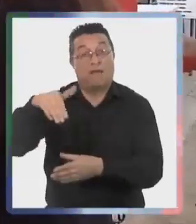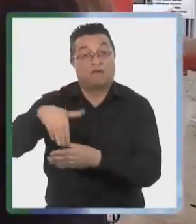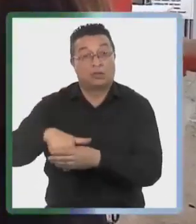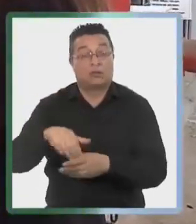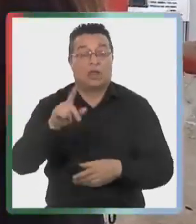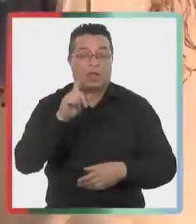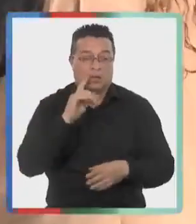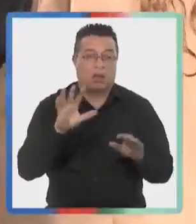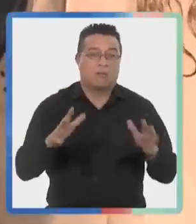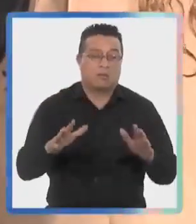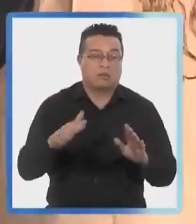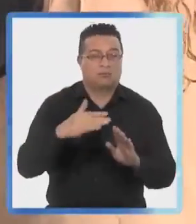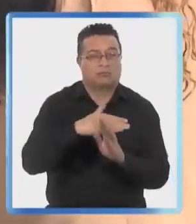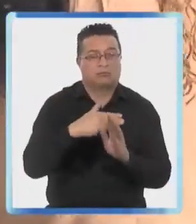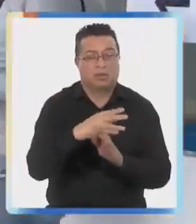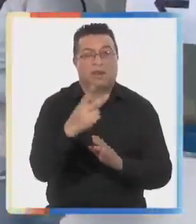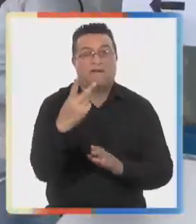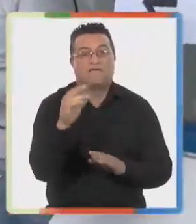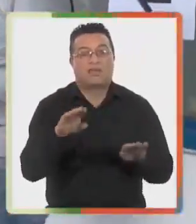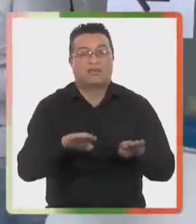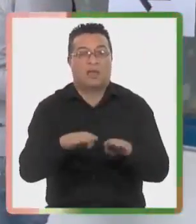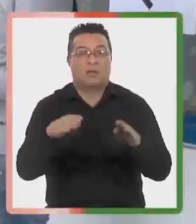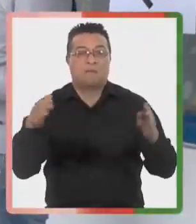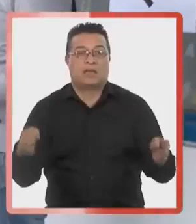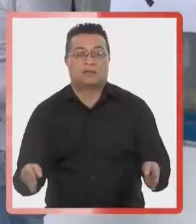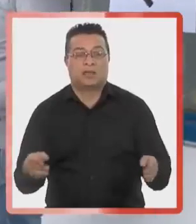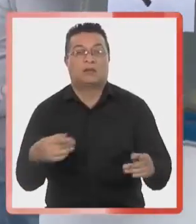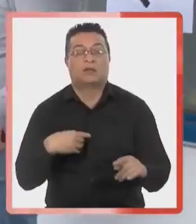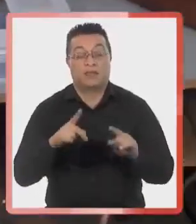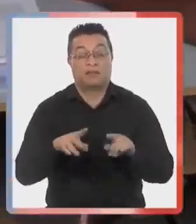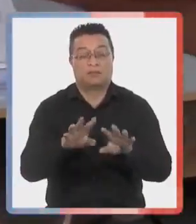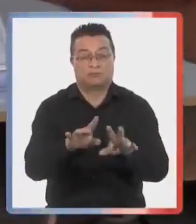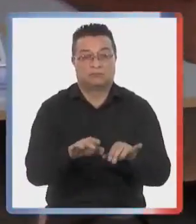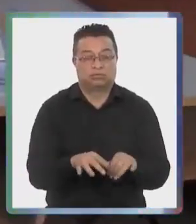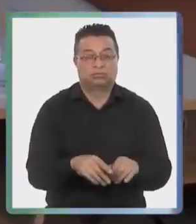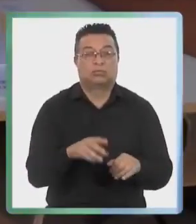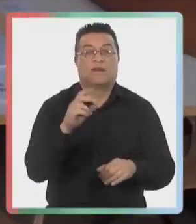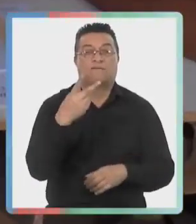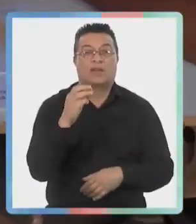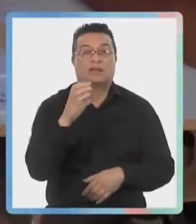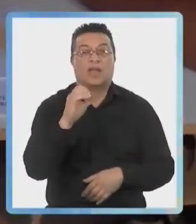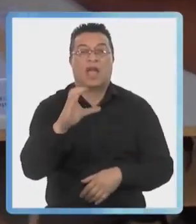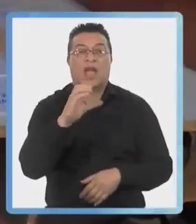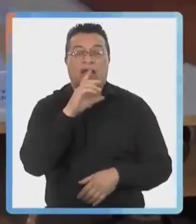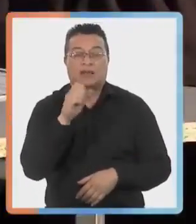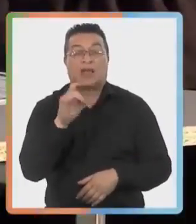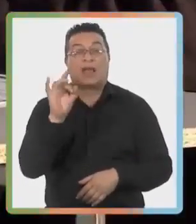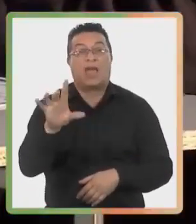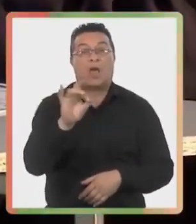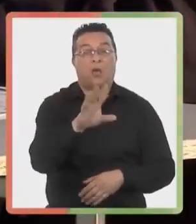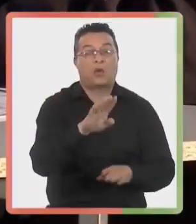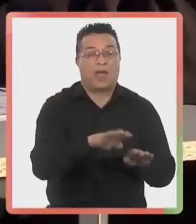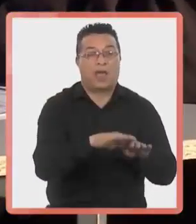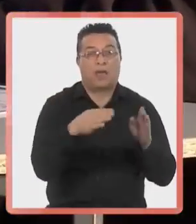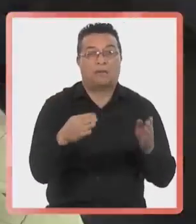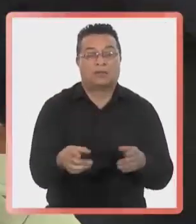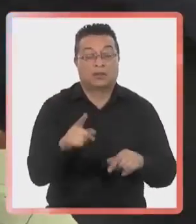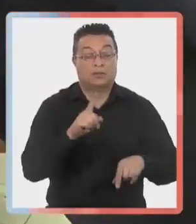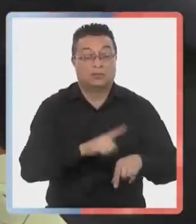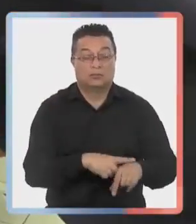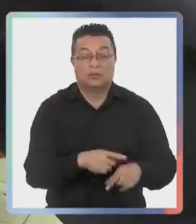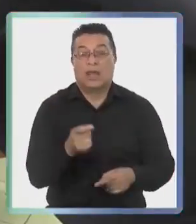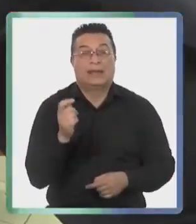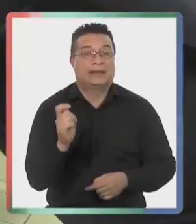votación tiene aproximadamente en promedio unas 20 mesas y hay que digitar esas 20 actas de cada una de las mesas. Es un